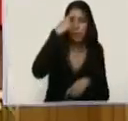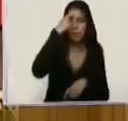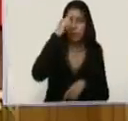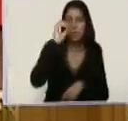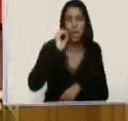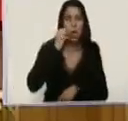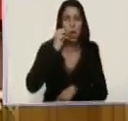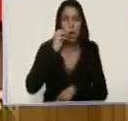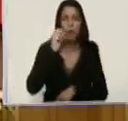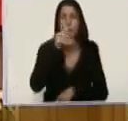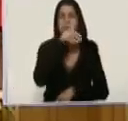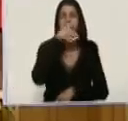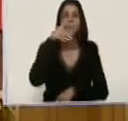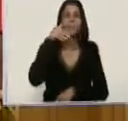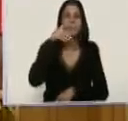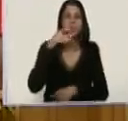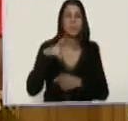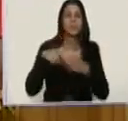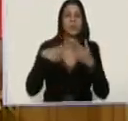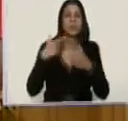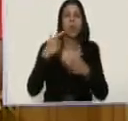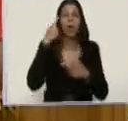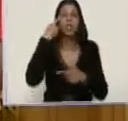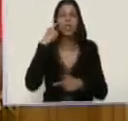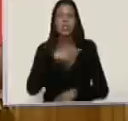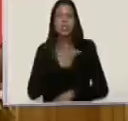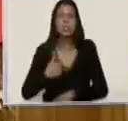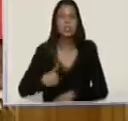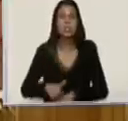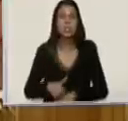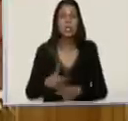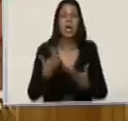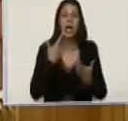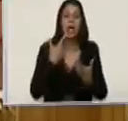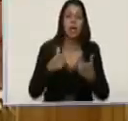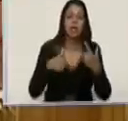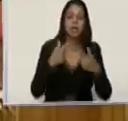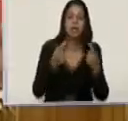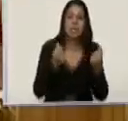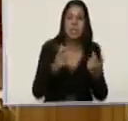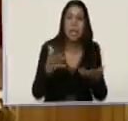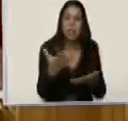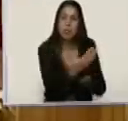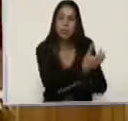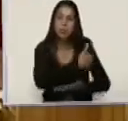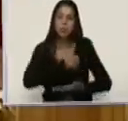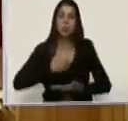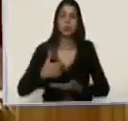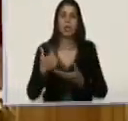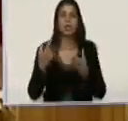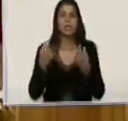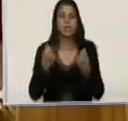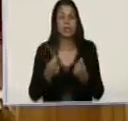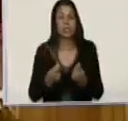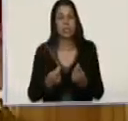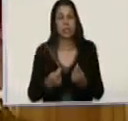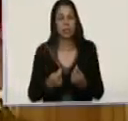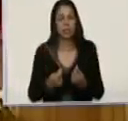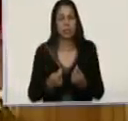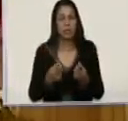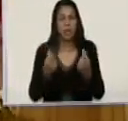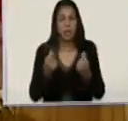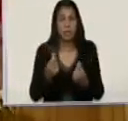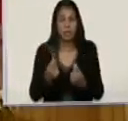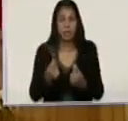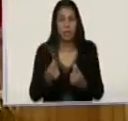De esa forma iban acabando con China y hacían un rialero. Esa plata... Y después